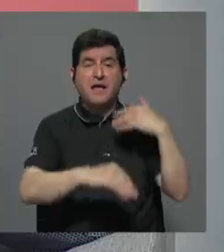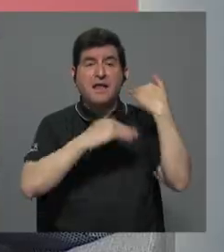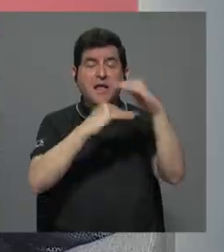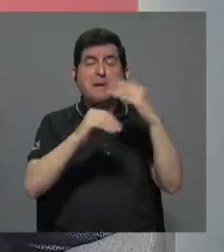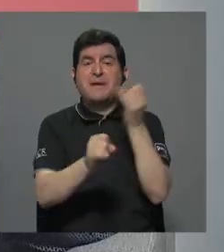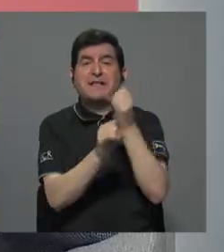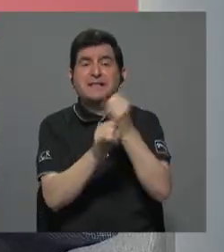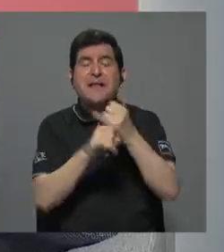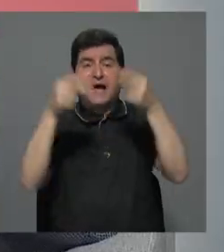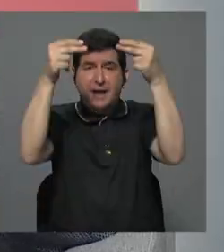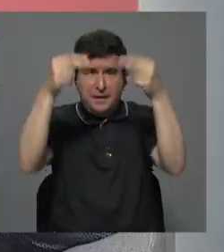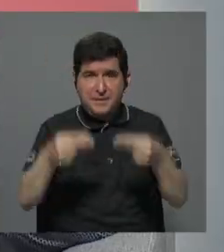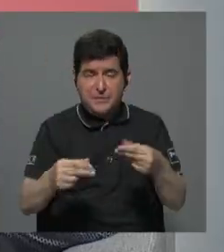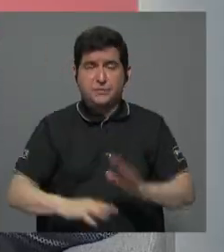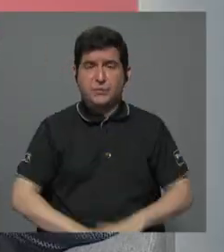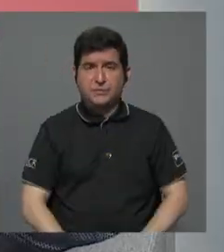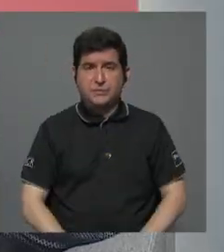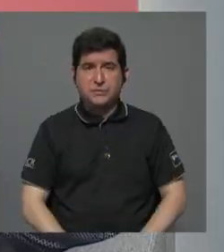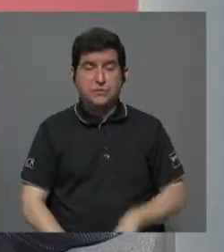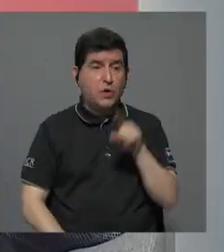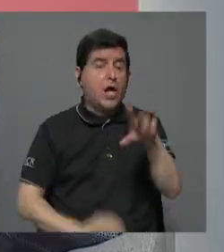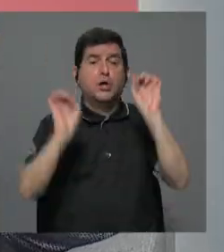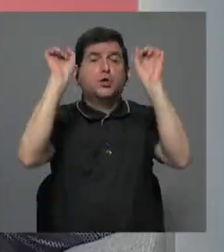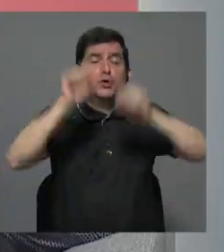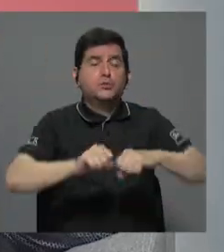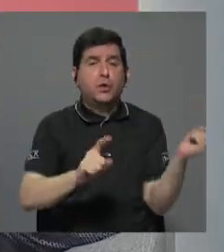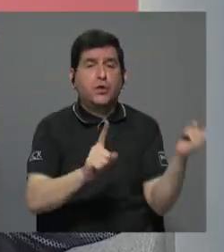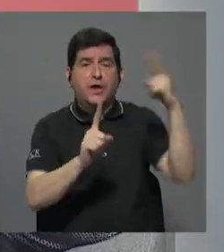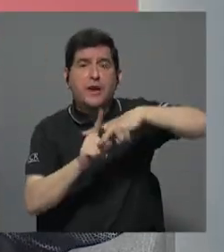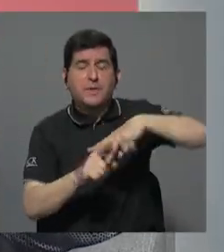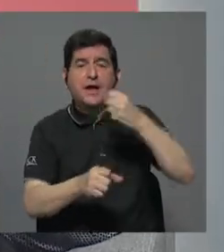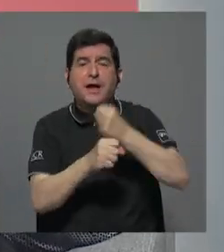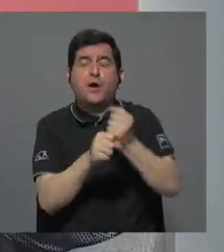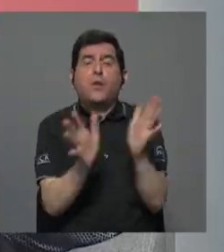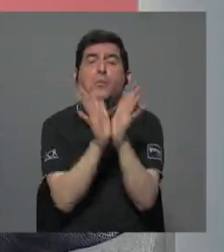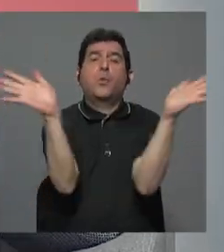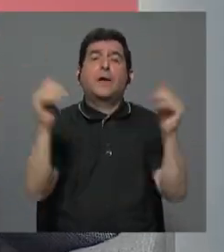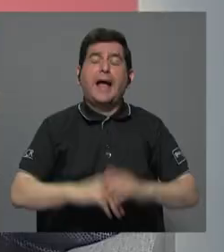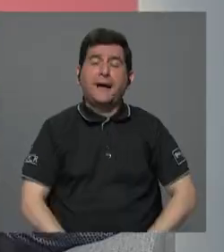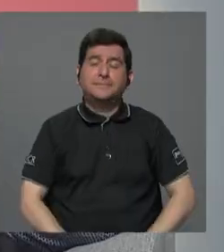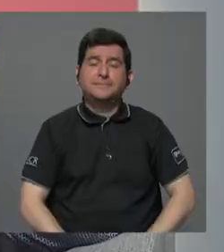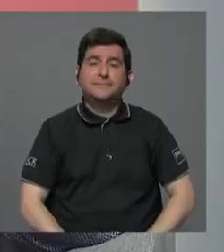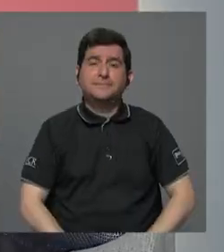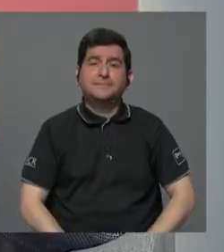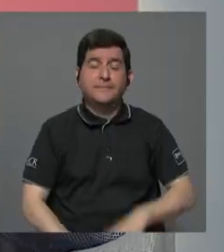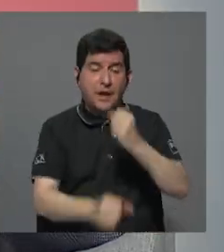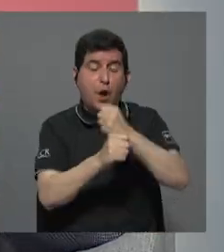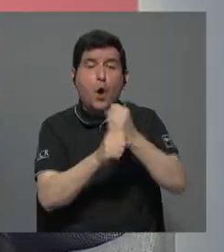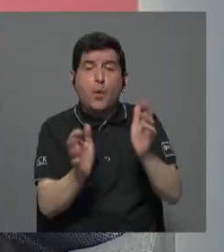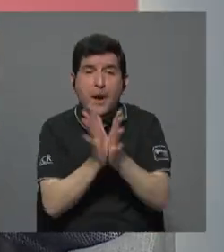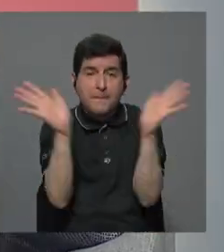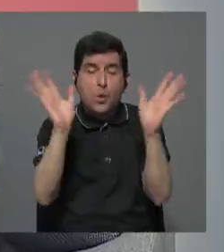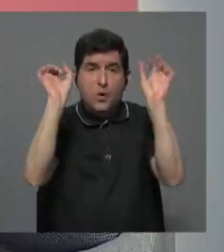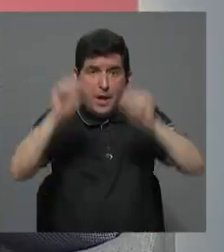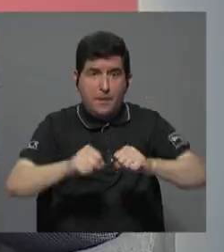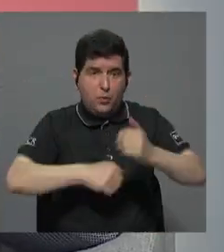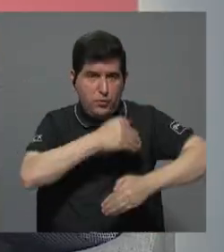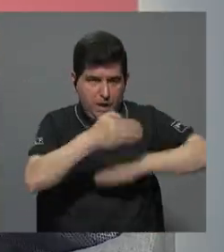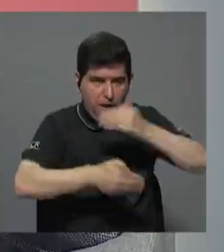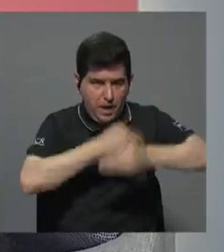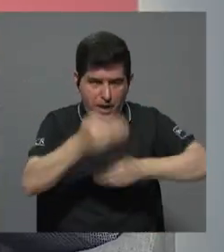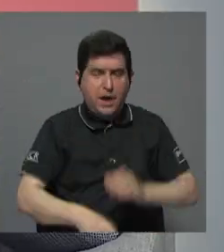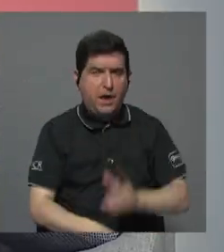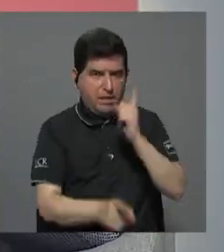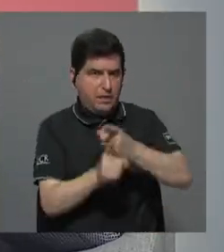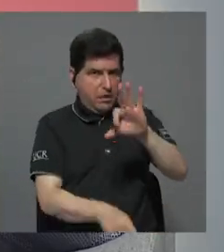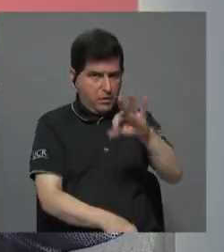también presupuestariamente para que puedan por ejemplo ejecutar obra pública que la obra pública si pudiera gestionarse como